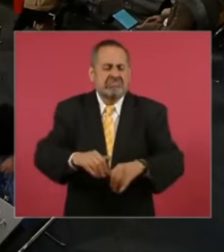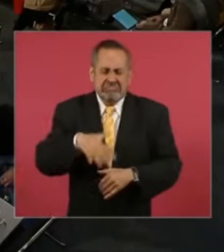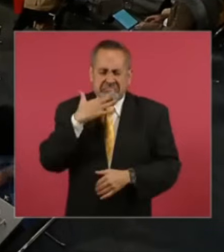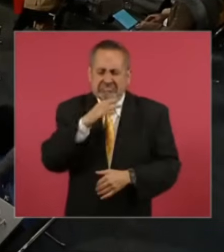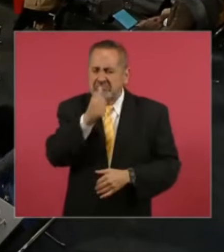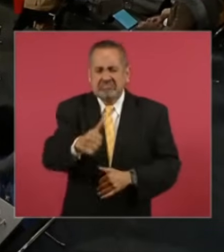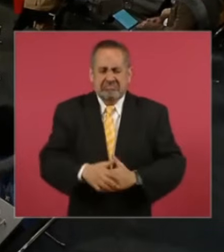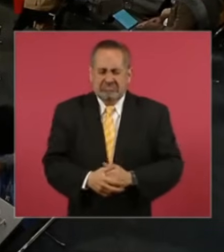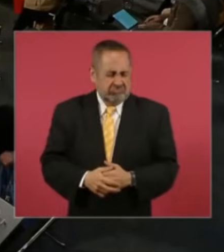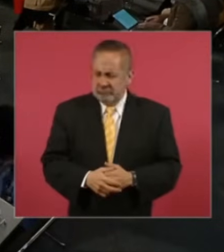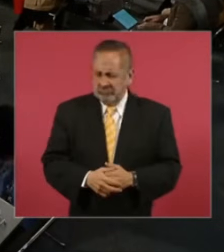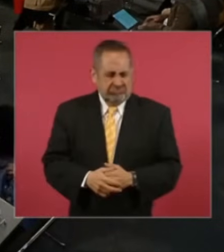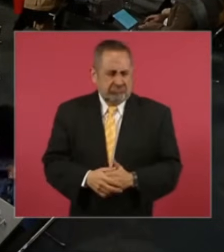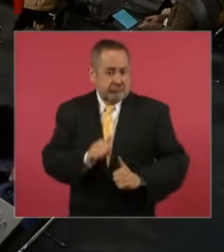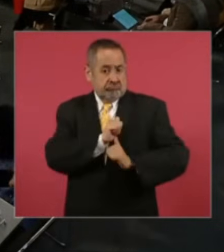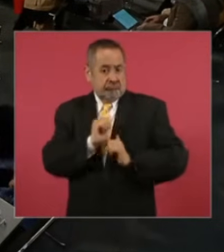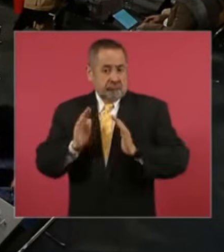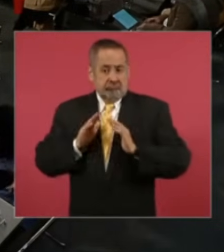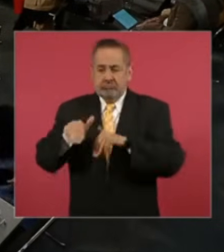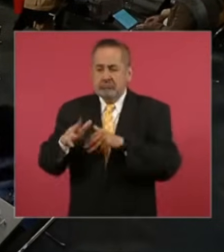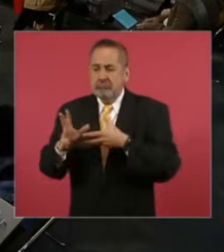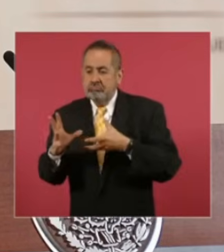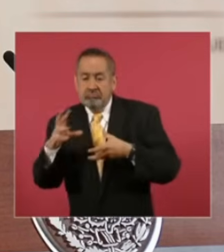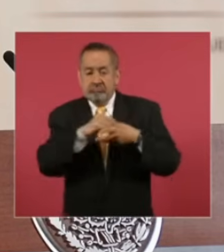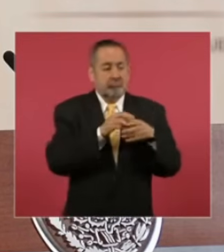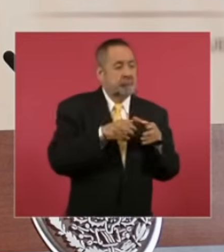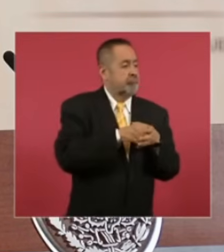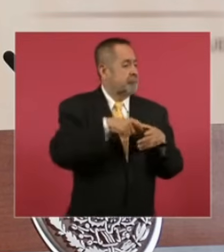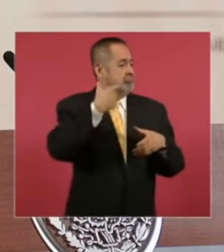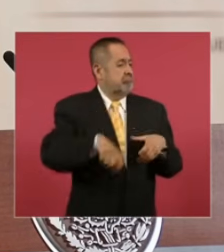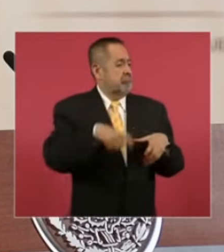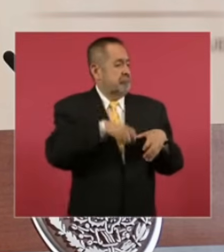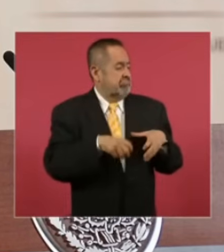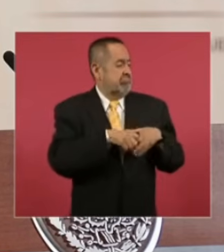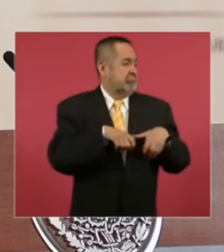O sea, el ejército mexicano no pertenece a la oligarquía.